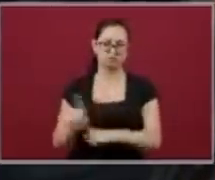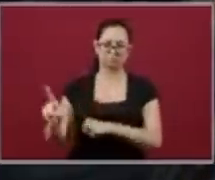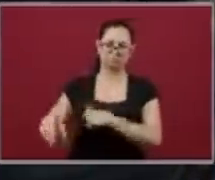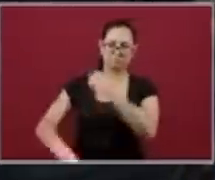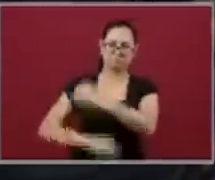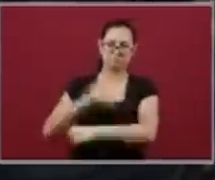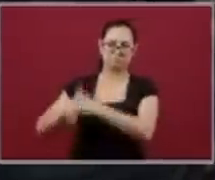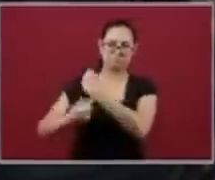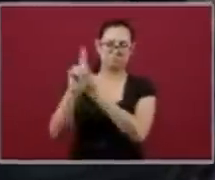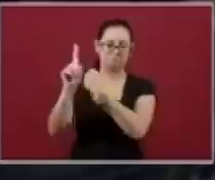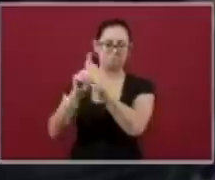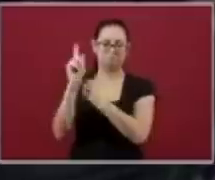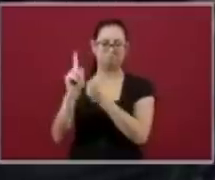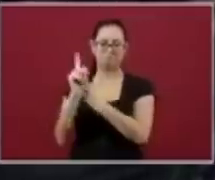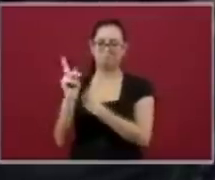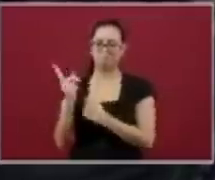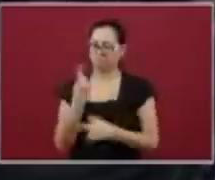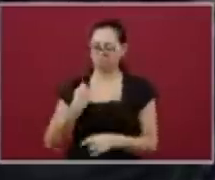apegada